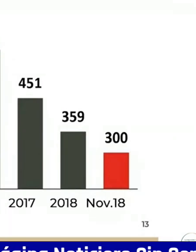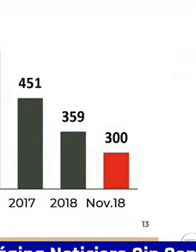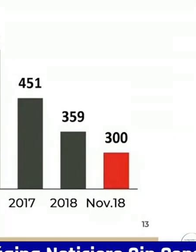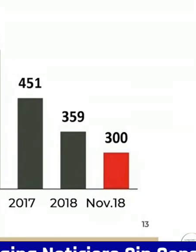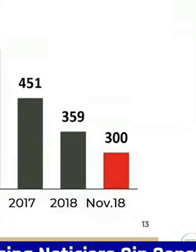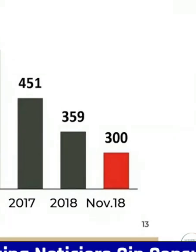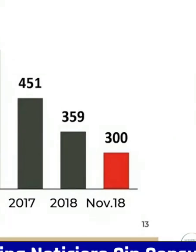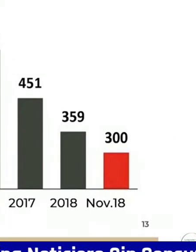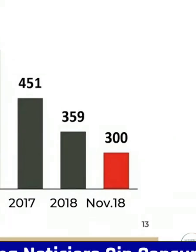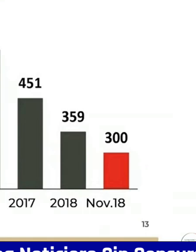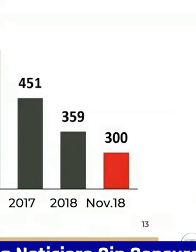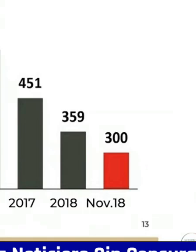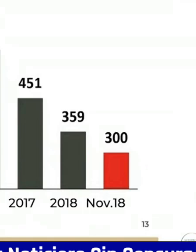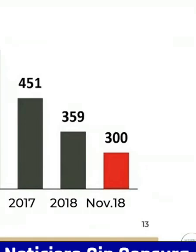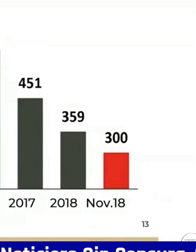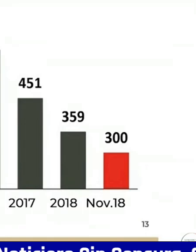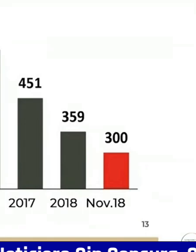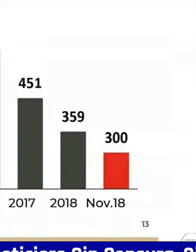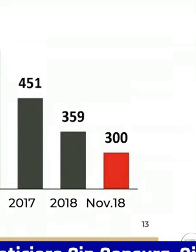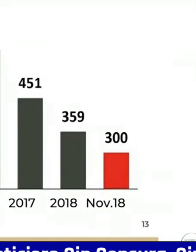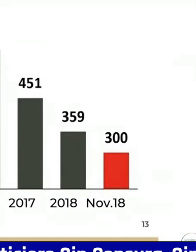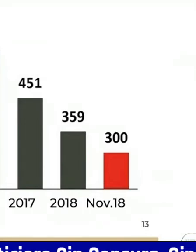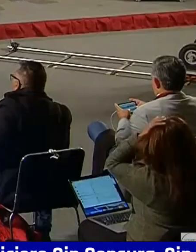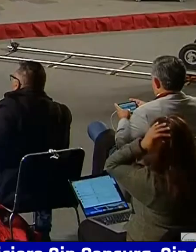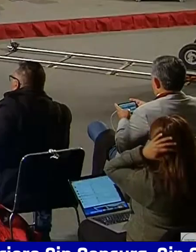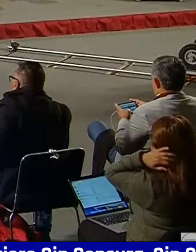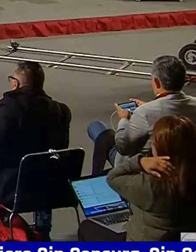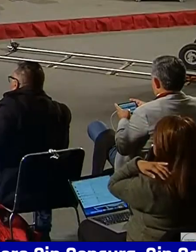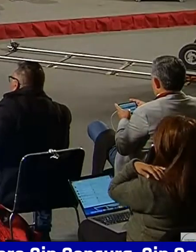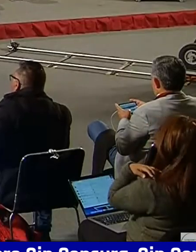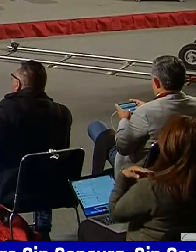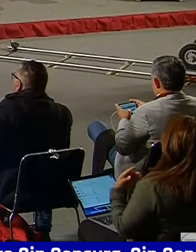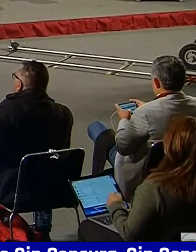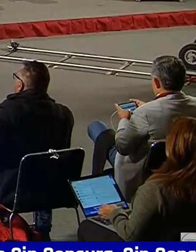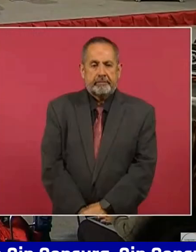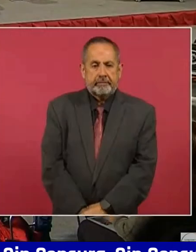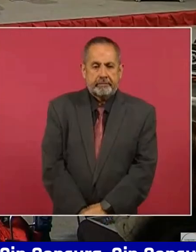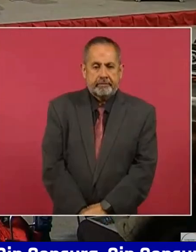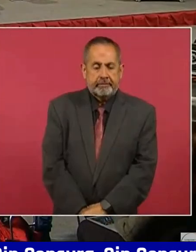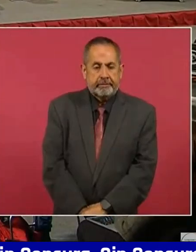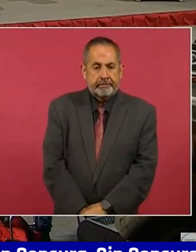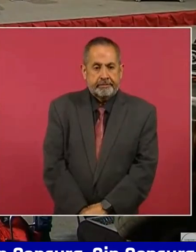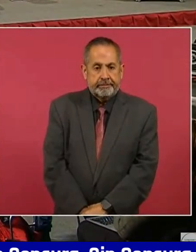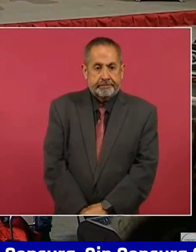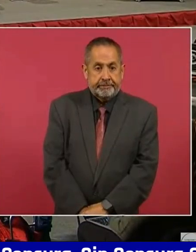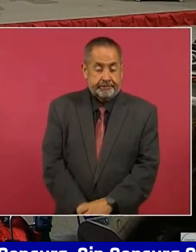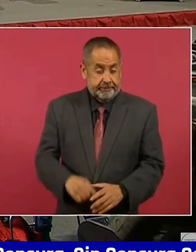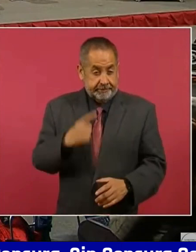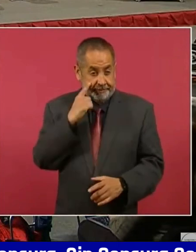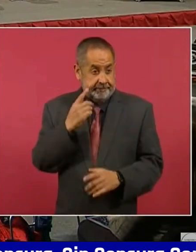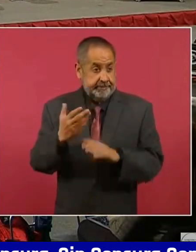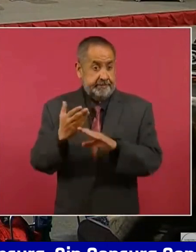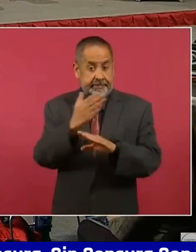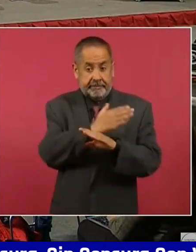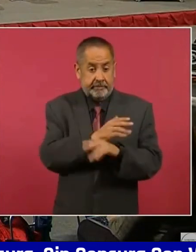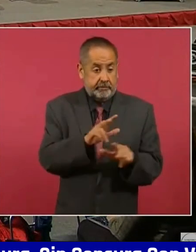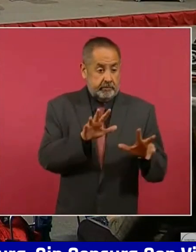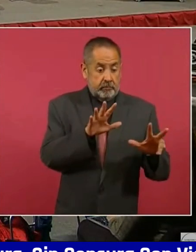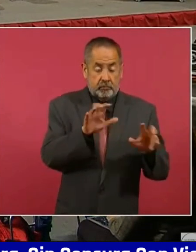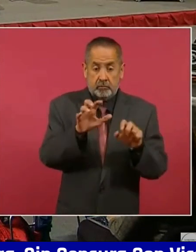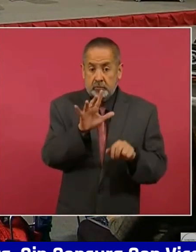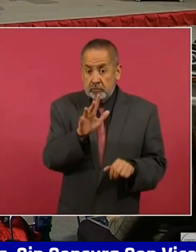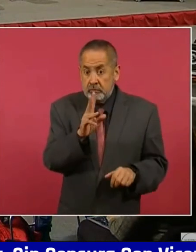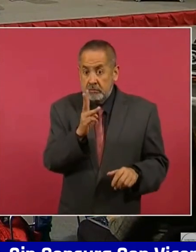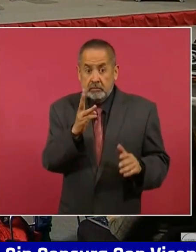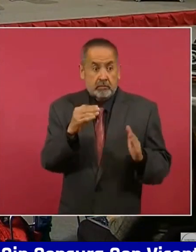300.000 barriles de producción de gasolinas, después de haber llegado a 853